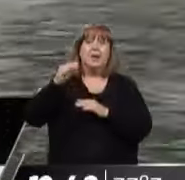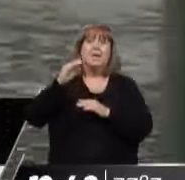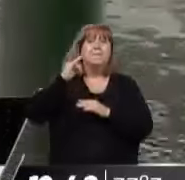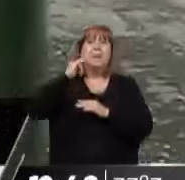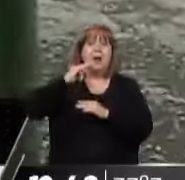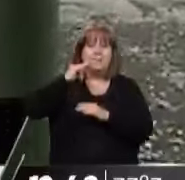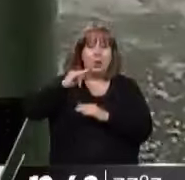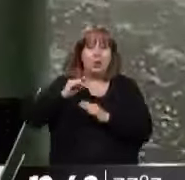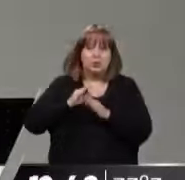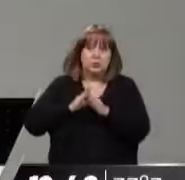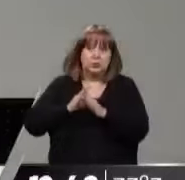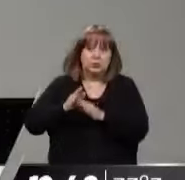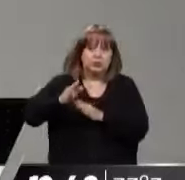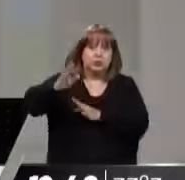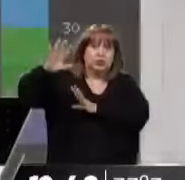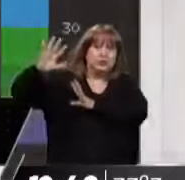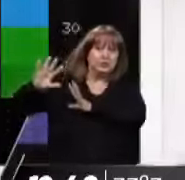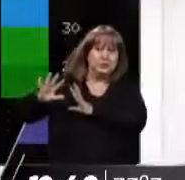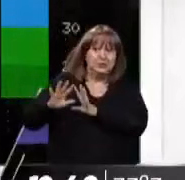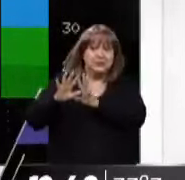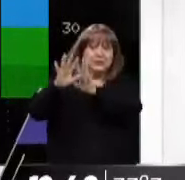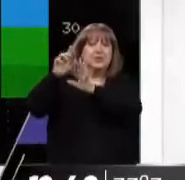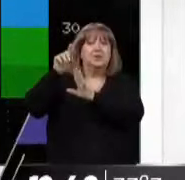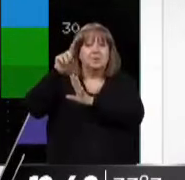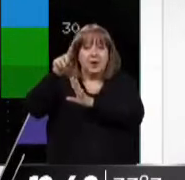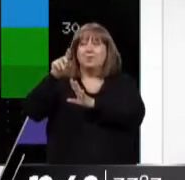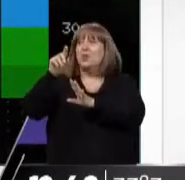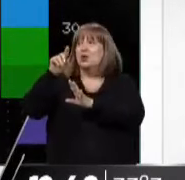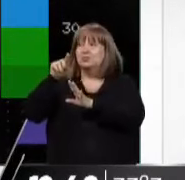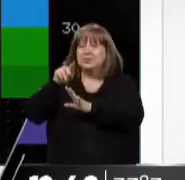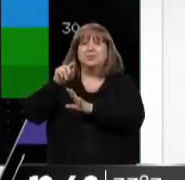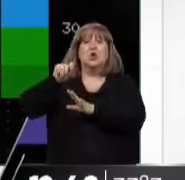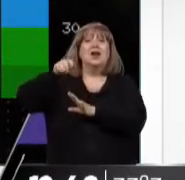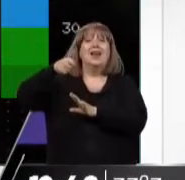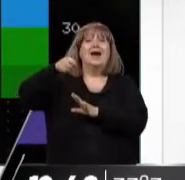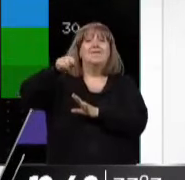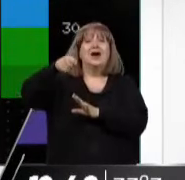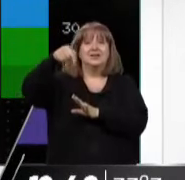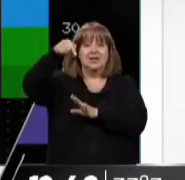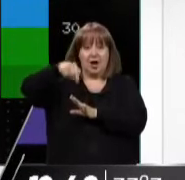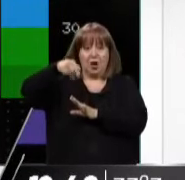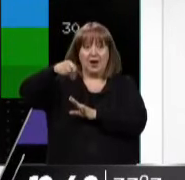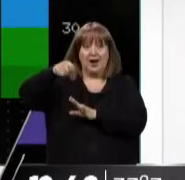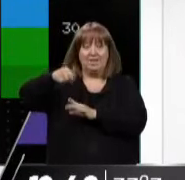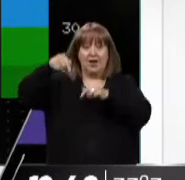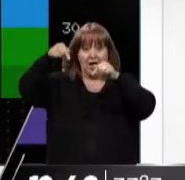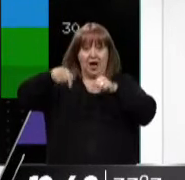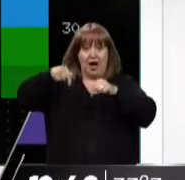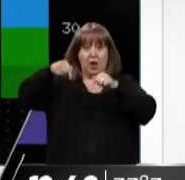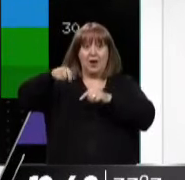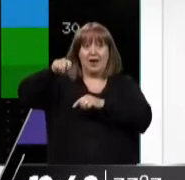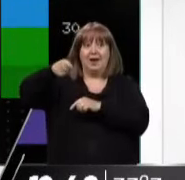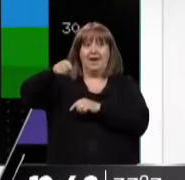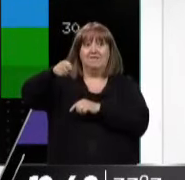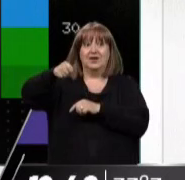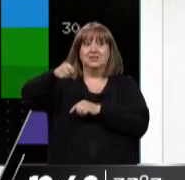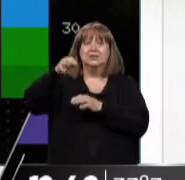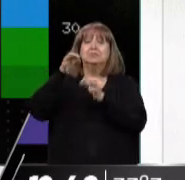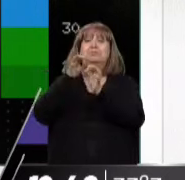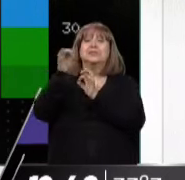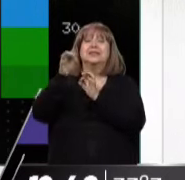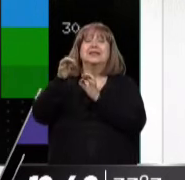del oasis productivo de la zona norte, en este momento llegando a la valle. Esa es la imagen actual, como verán, es el centro y